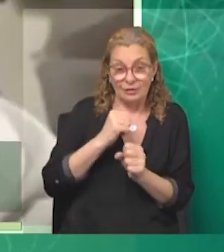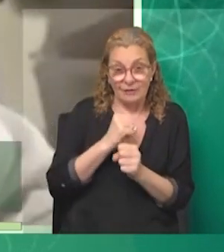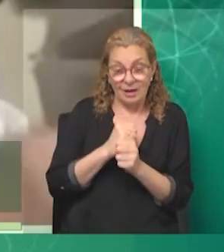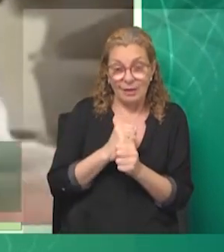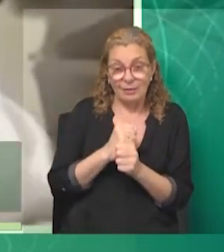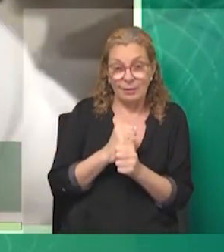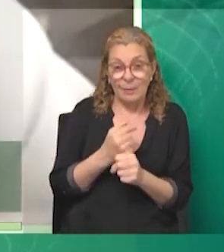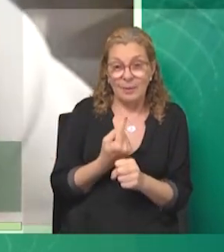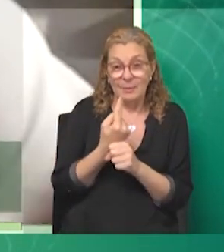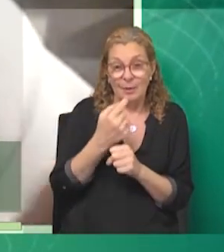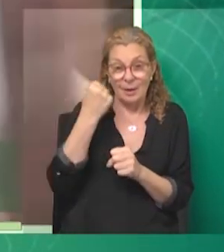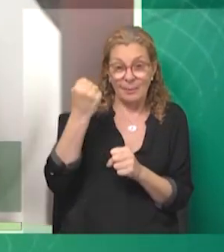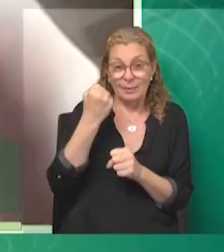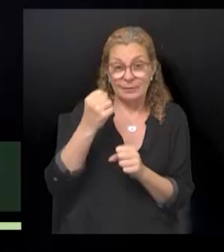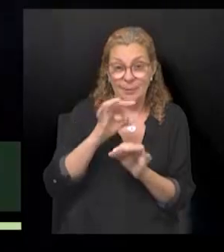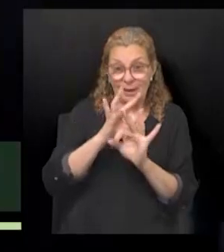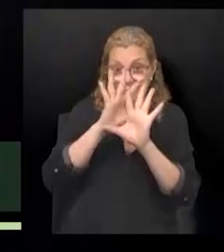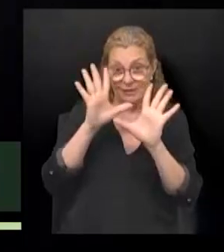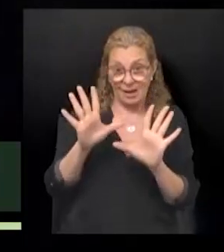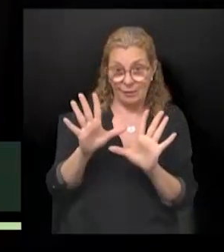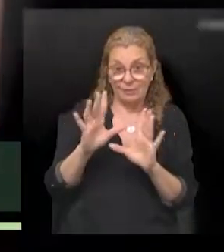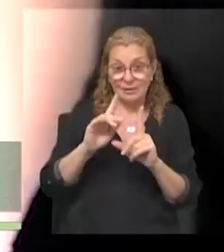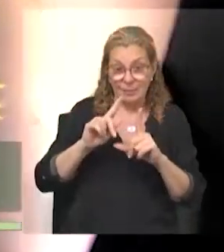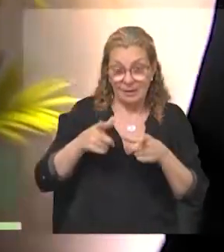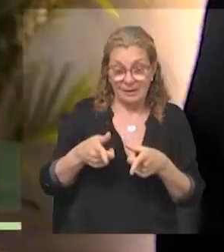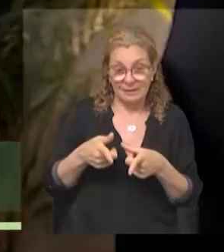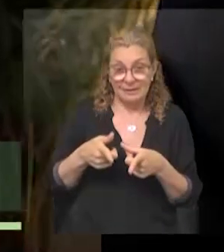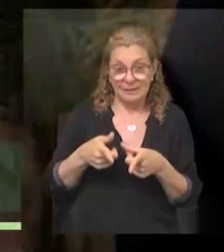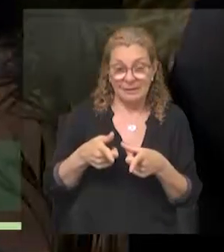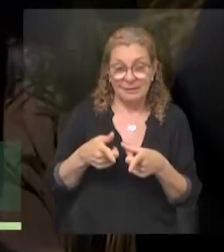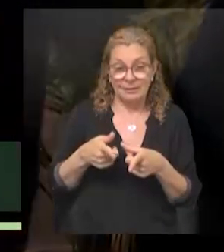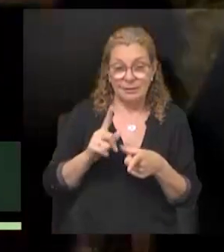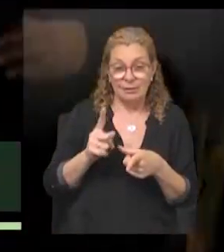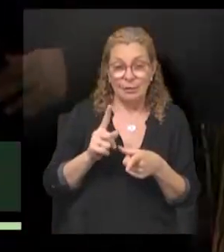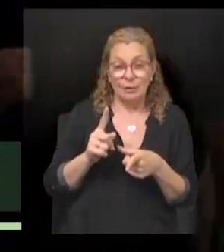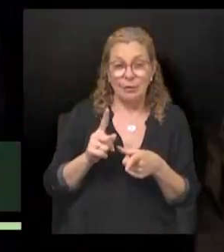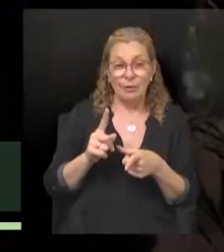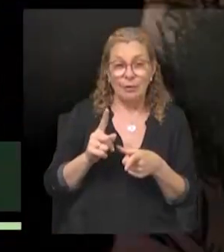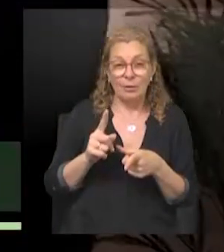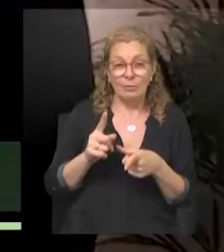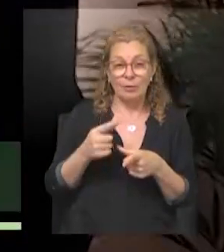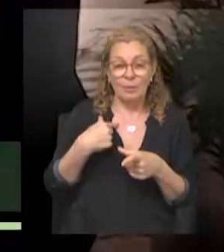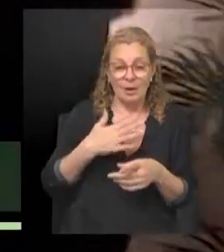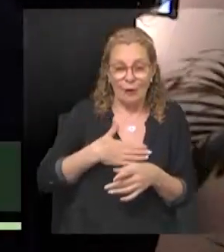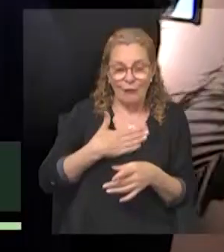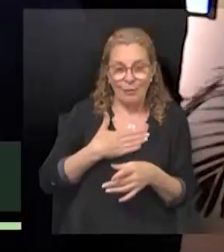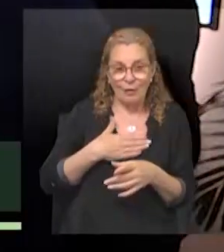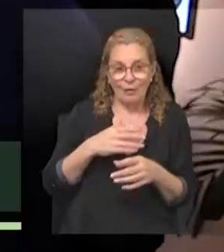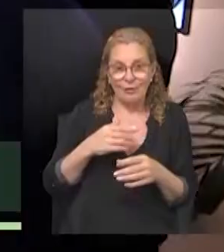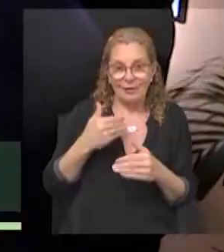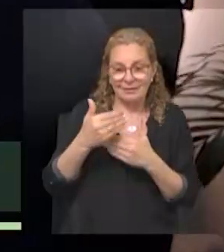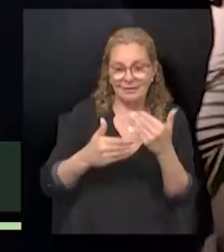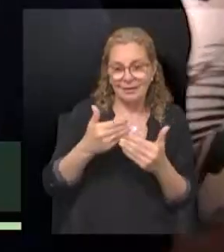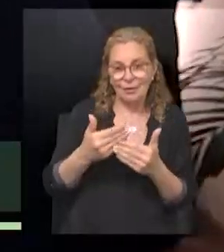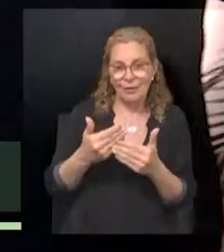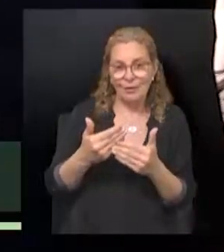y la fundamental y la transparencia también no me no me conformó lo que ha sido